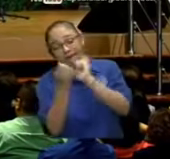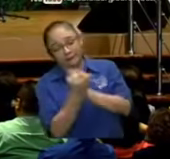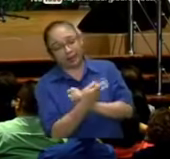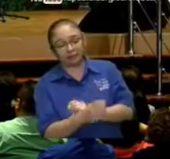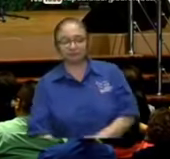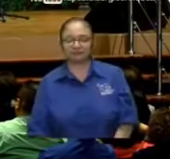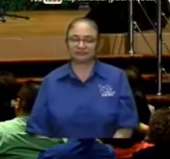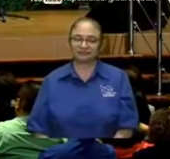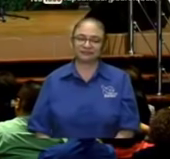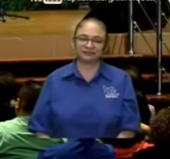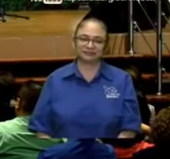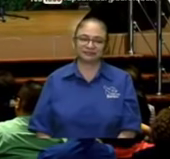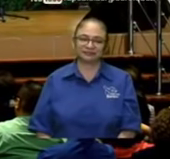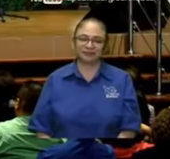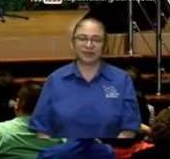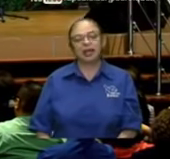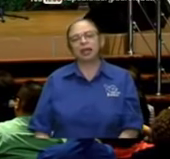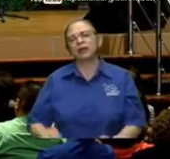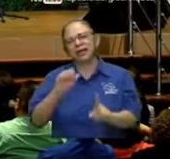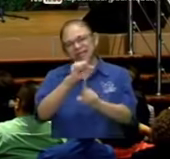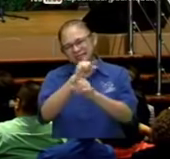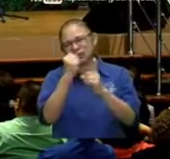Tuve que cambiar. Pero una cuestión de